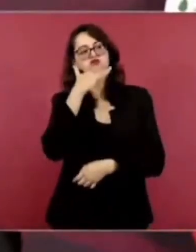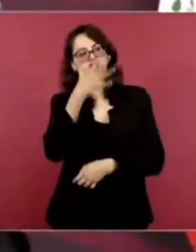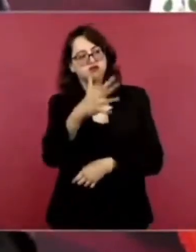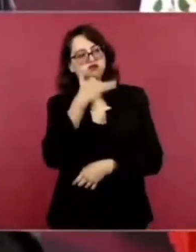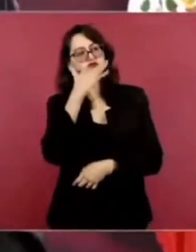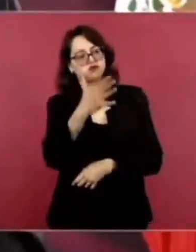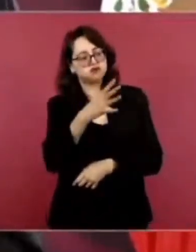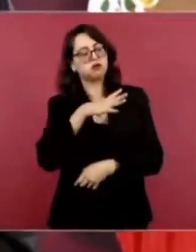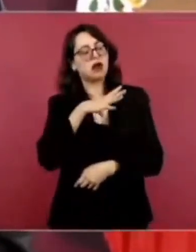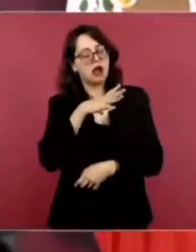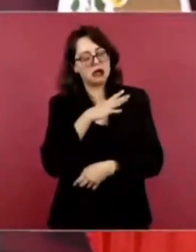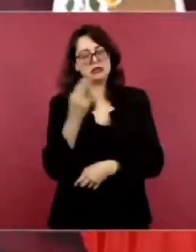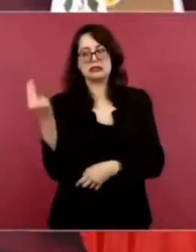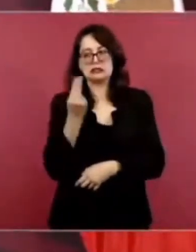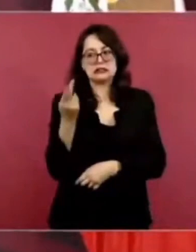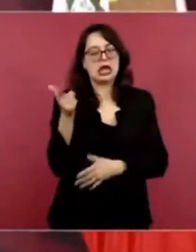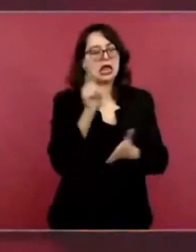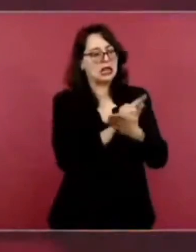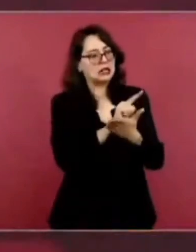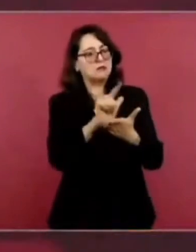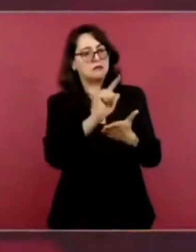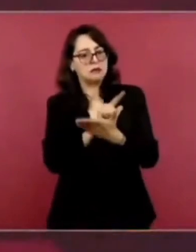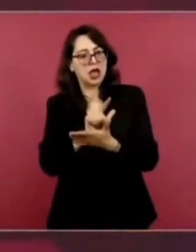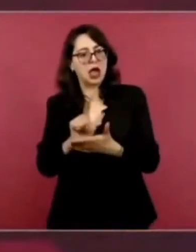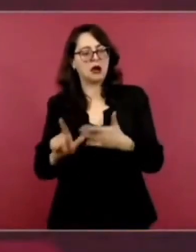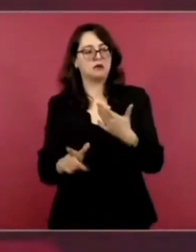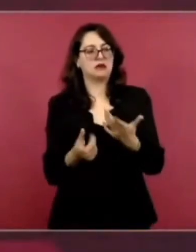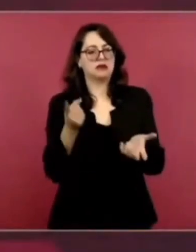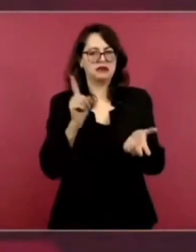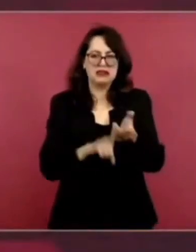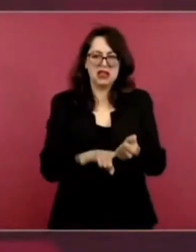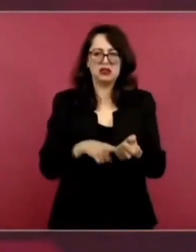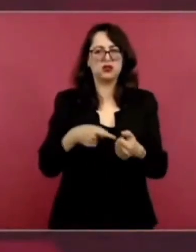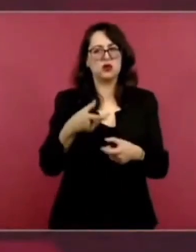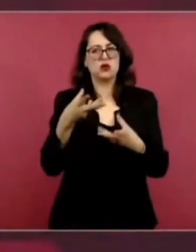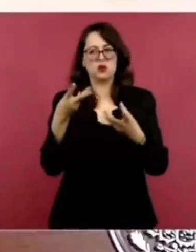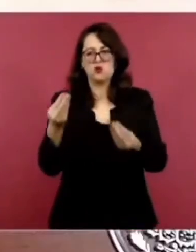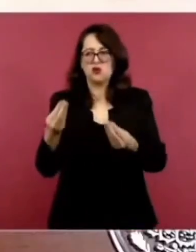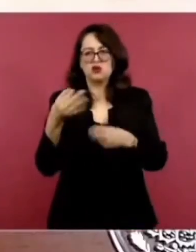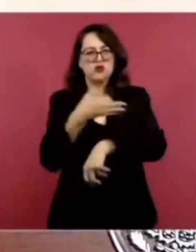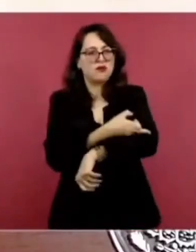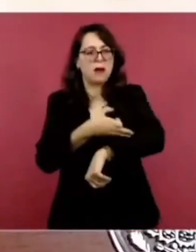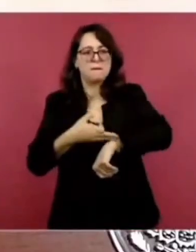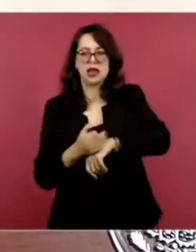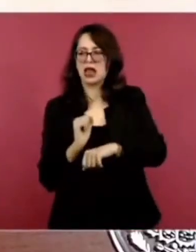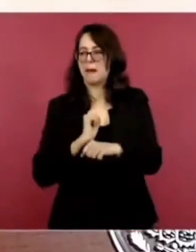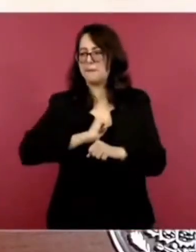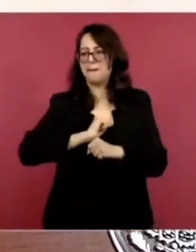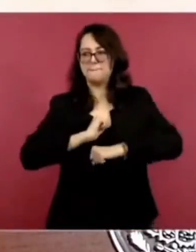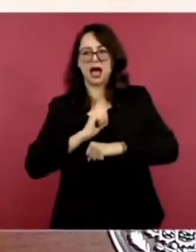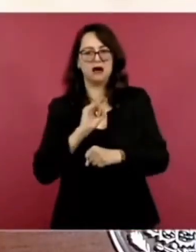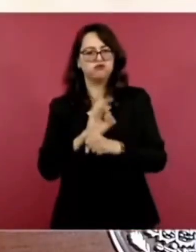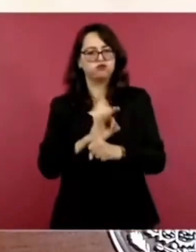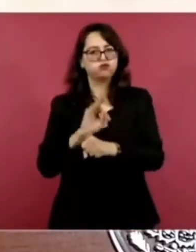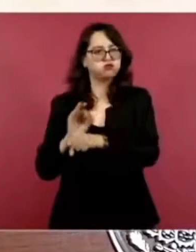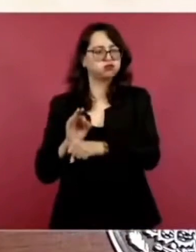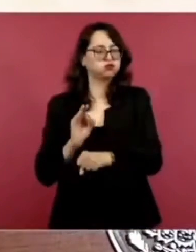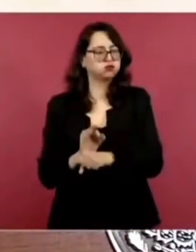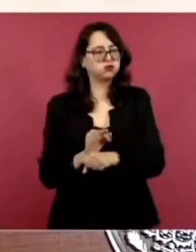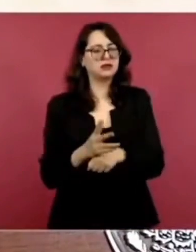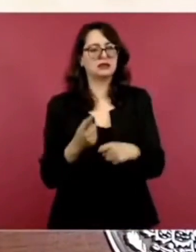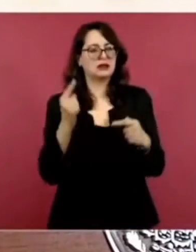Incluso habló de los problemas de nepotismo que había en el Poder Judicial y de otros